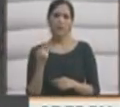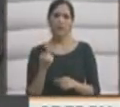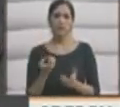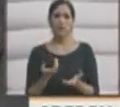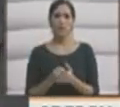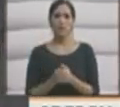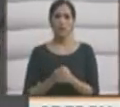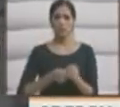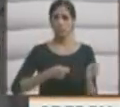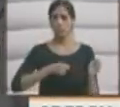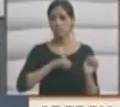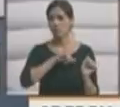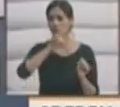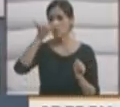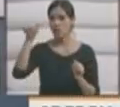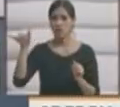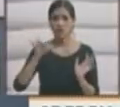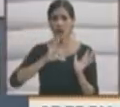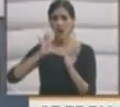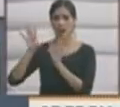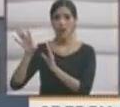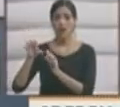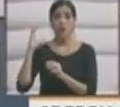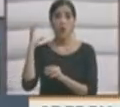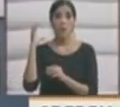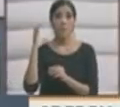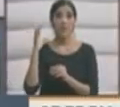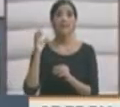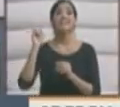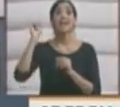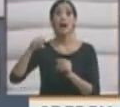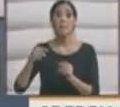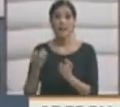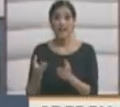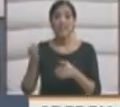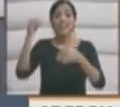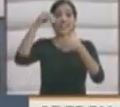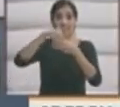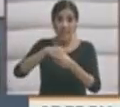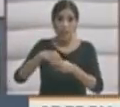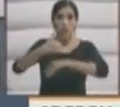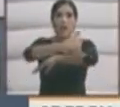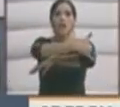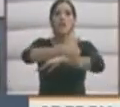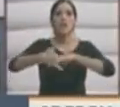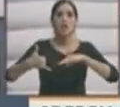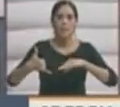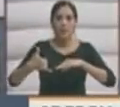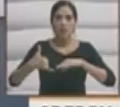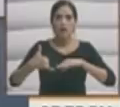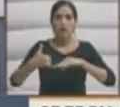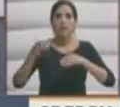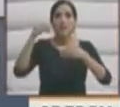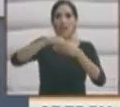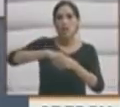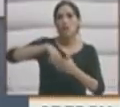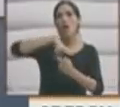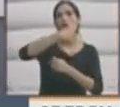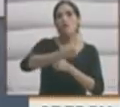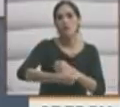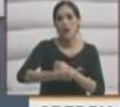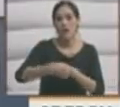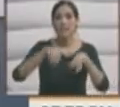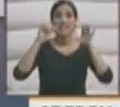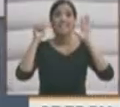migración, Colombia, sino también desplazamiento dentro de las fronteras y fuera de las fronteras. No en balde que hay 6 millones de